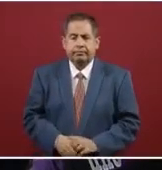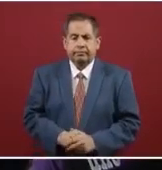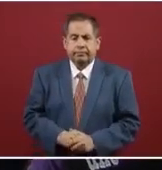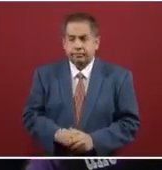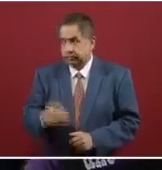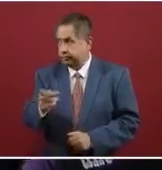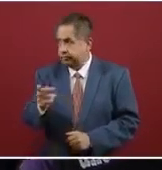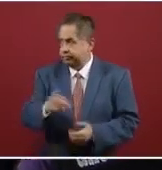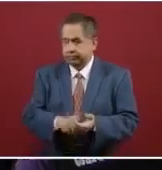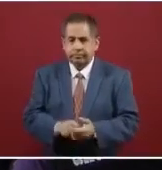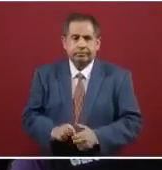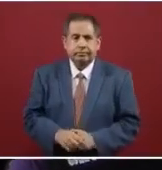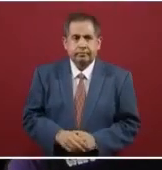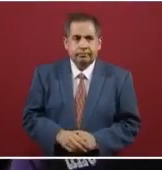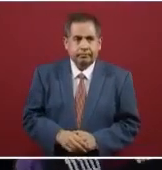¿Ustedes dos?